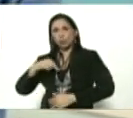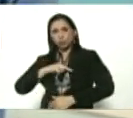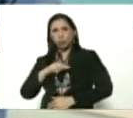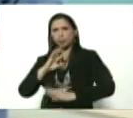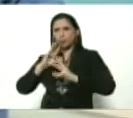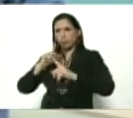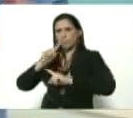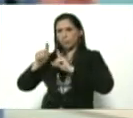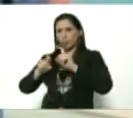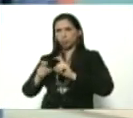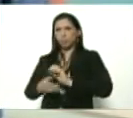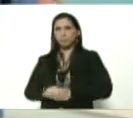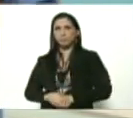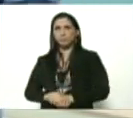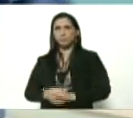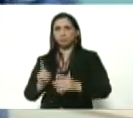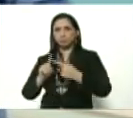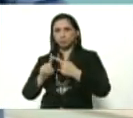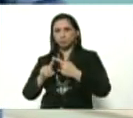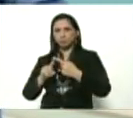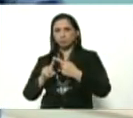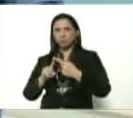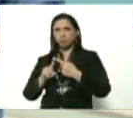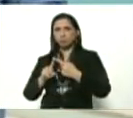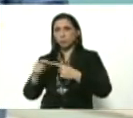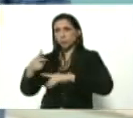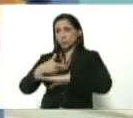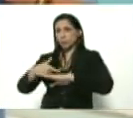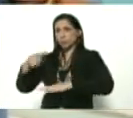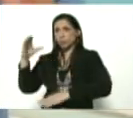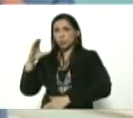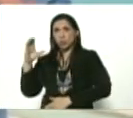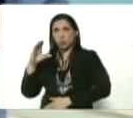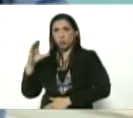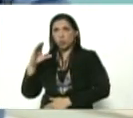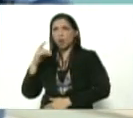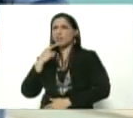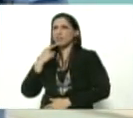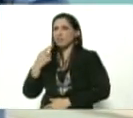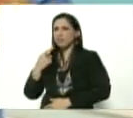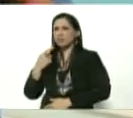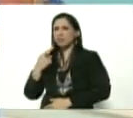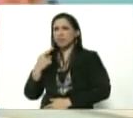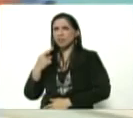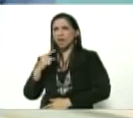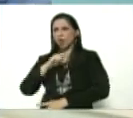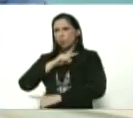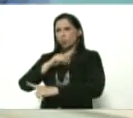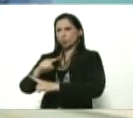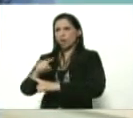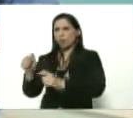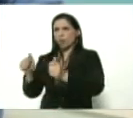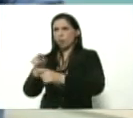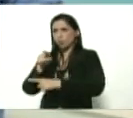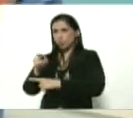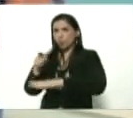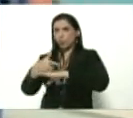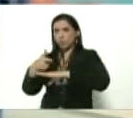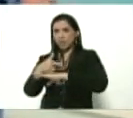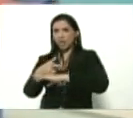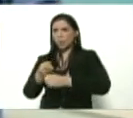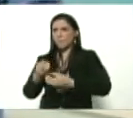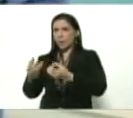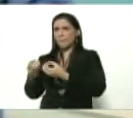las siguientes preguntas. En primer lugar, el gobierno colombiano insistentemente ha acusado a su gobierno de estar